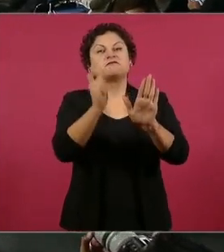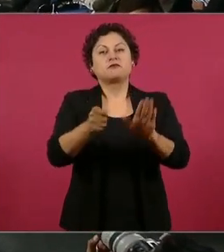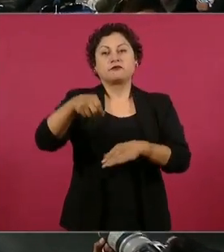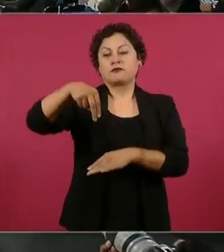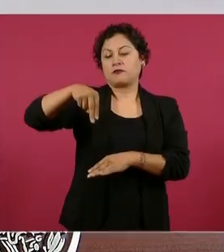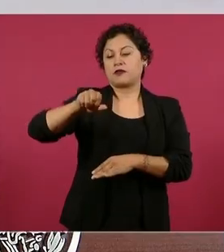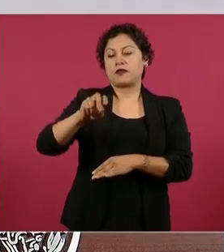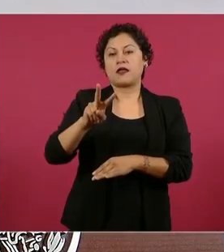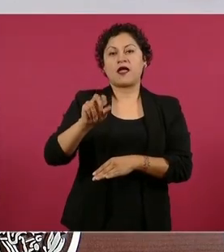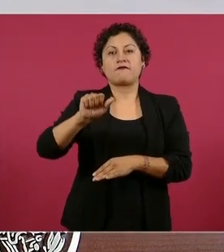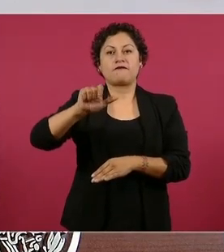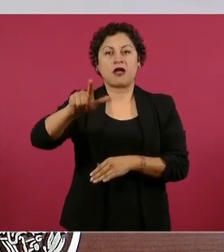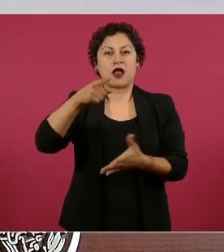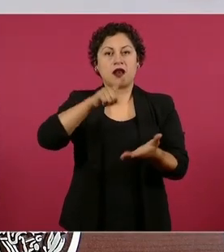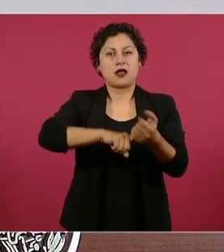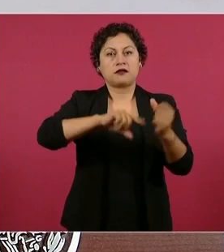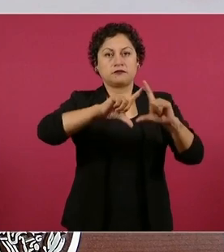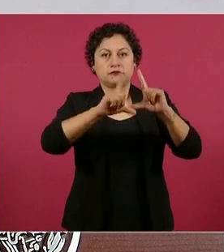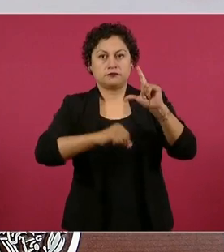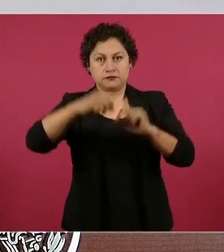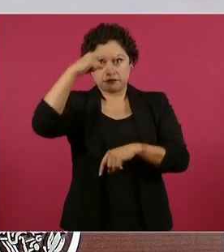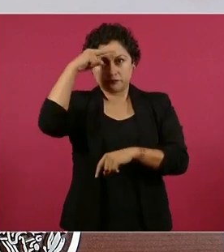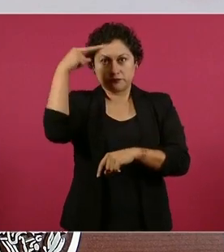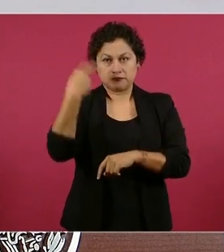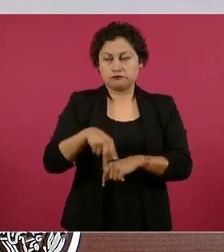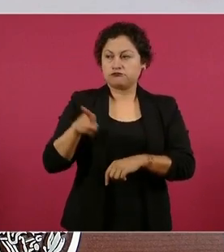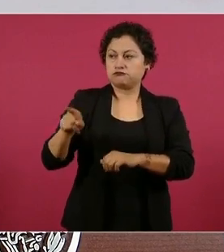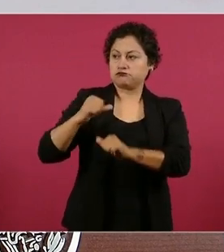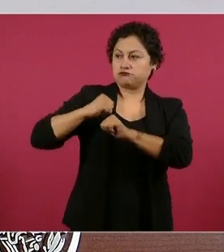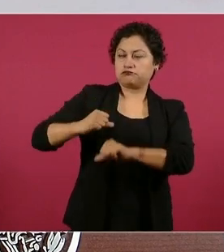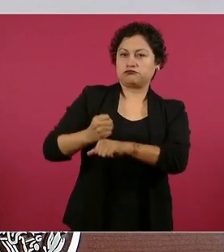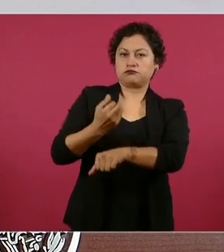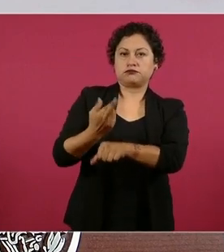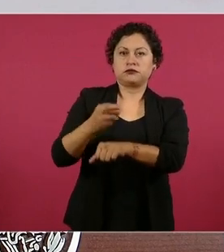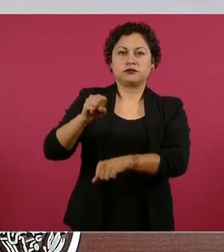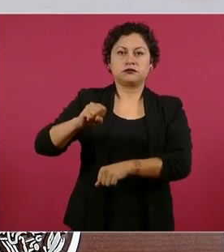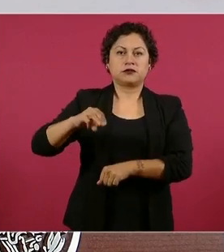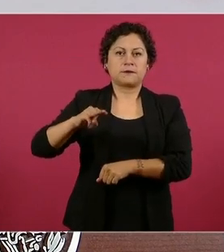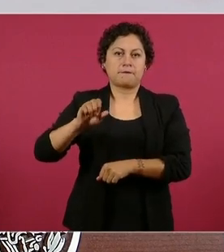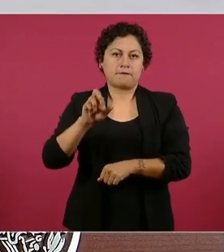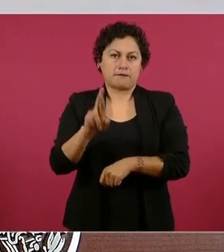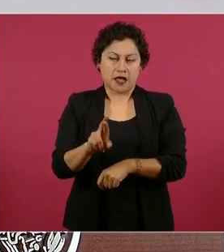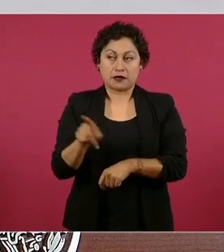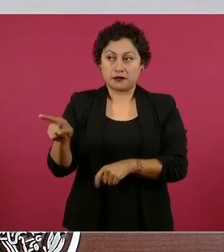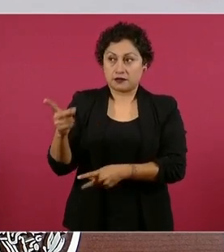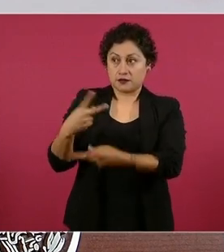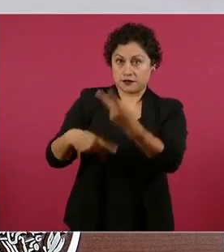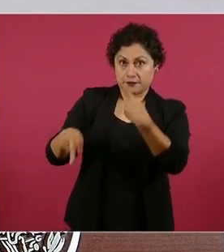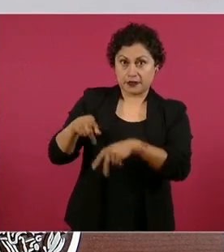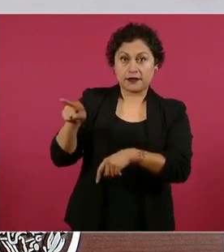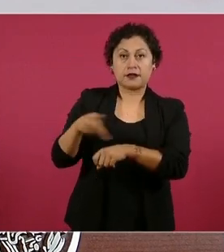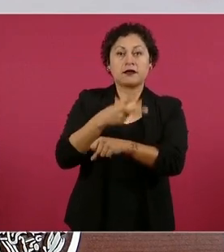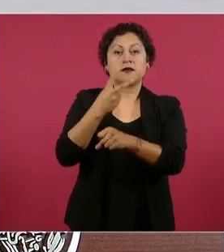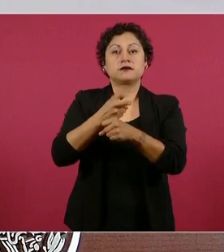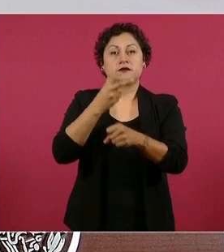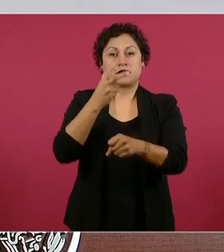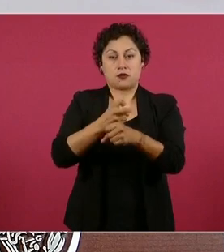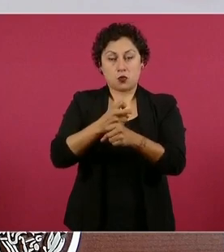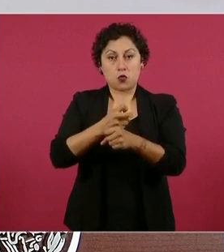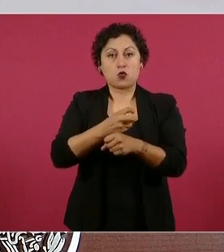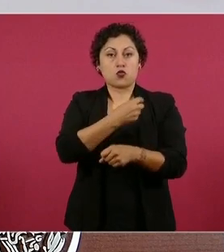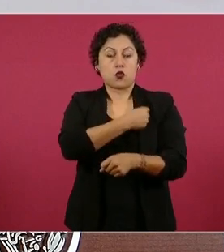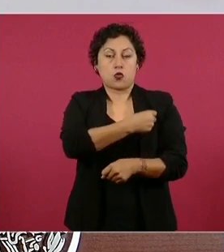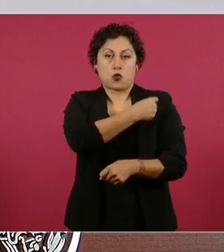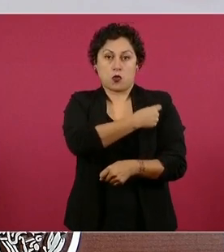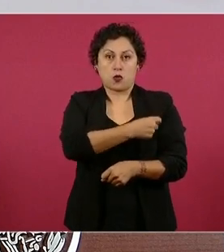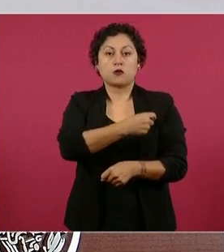aquí en México a través de la Secretaría de Marina Armada de México. Está con nosotros el vicealmirante Ricardo Carrión